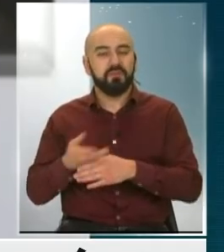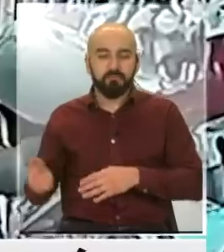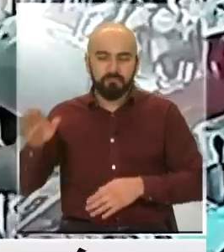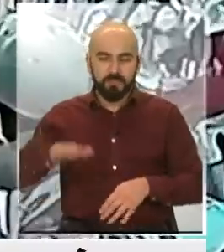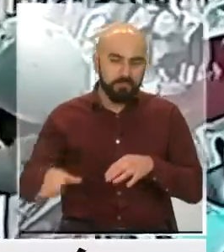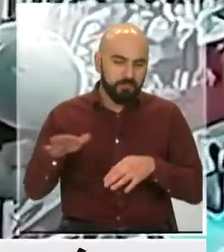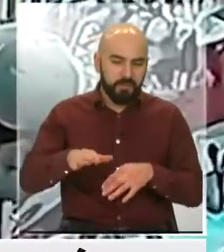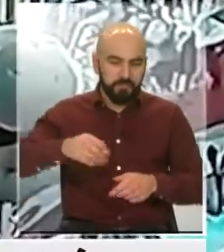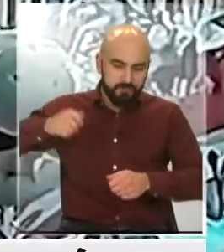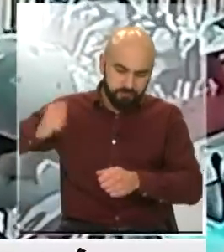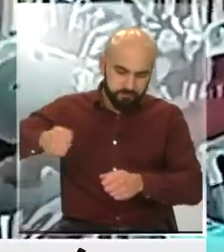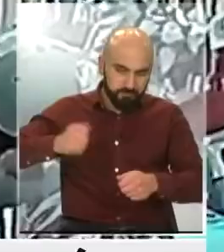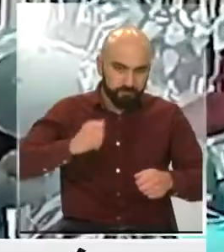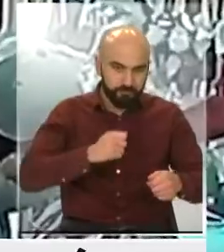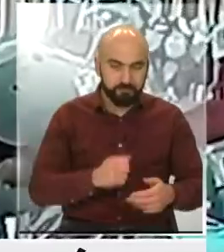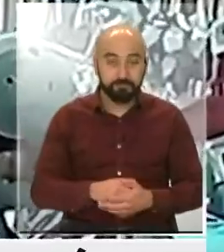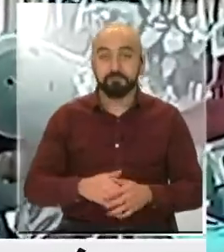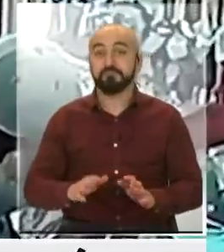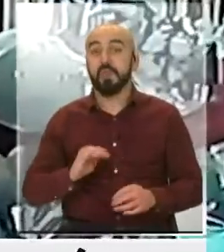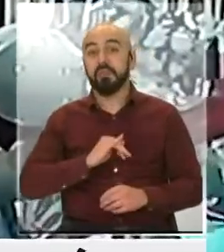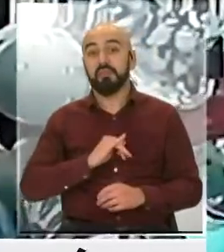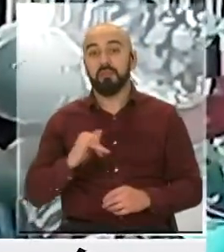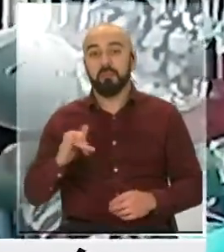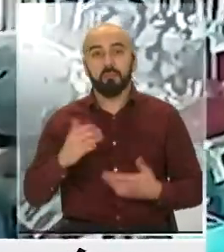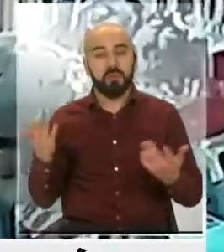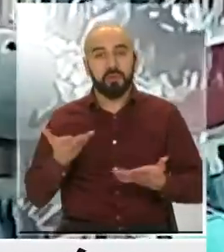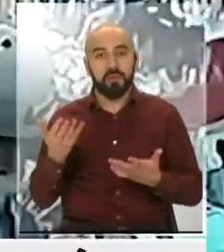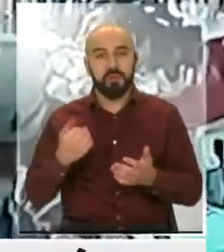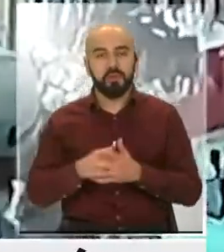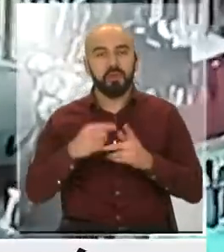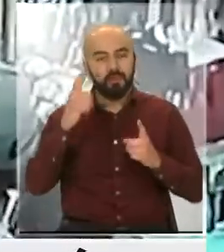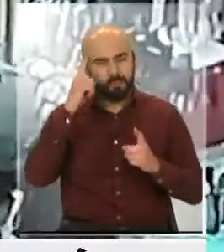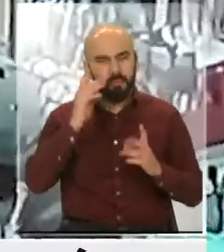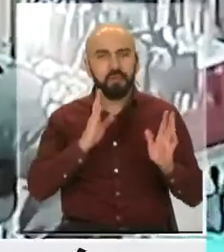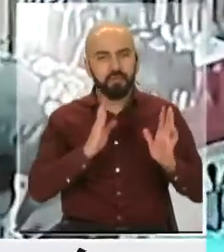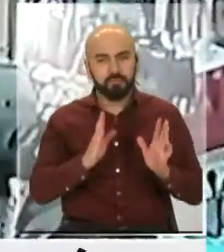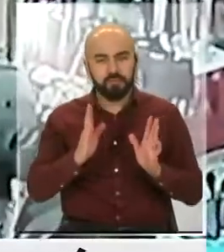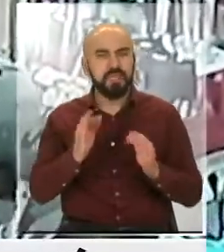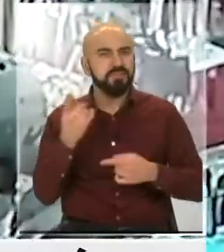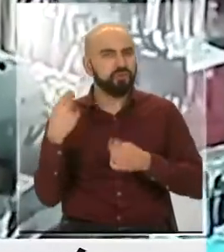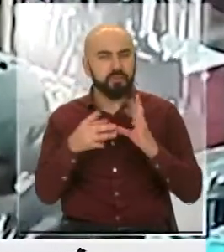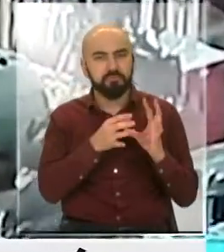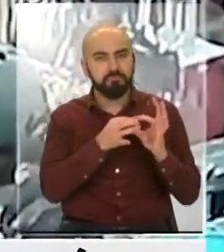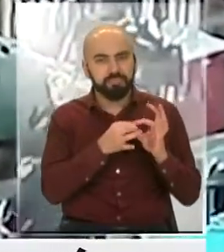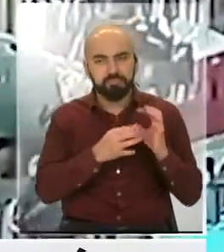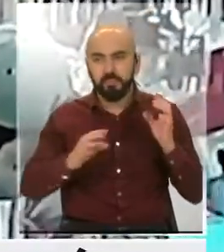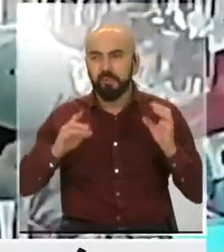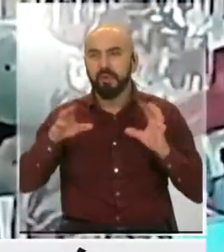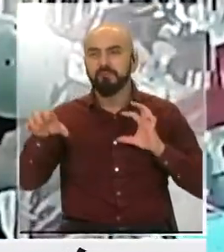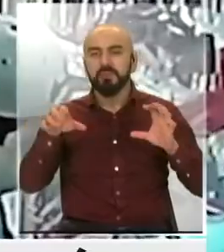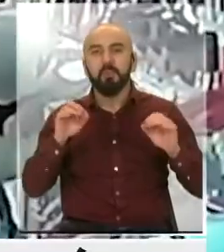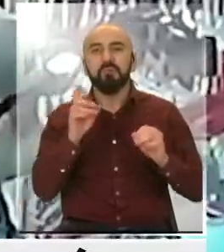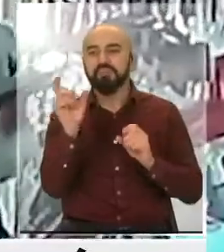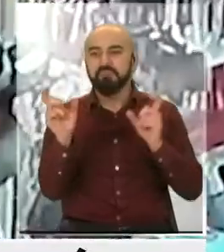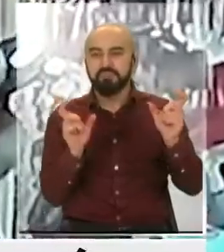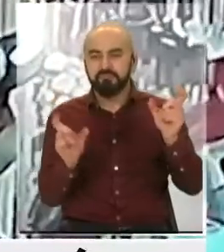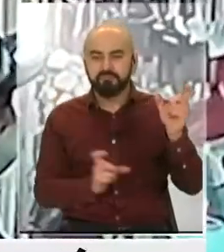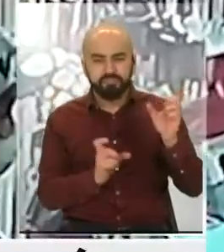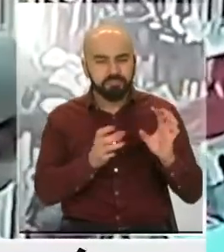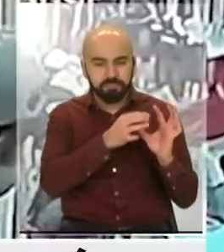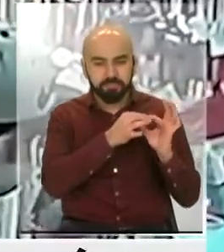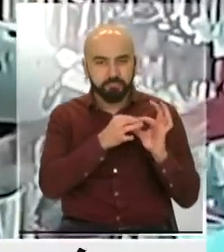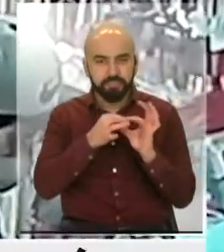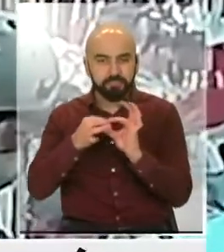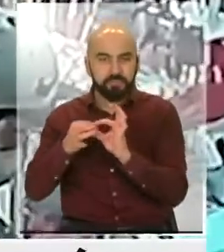cubrían. Luego, según la reconstrucción temporal de los hechos, Llanos y Bustamante fueron a varios locales de Villa Alemana